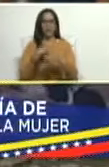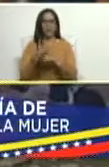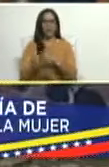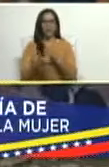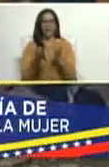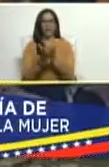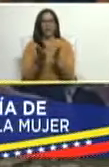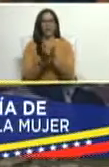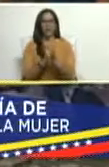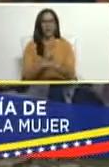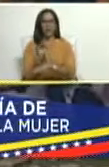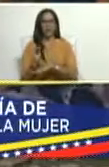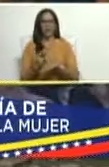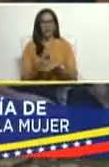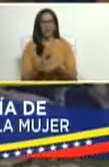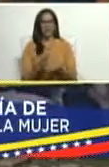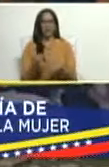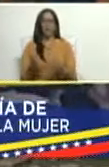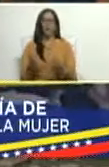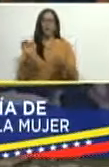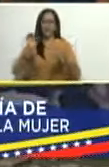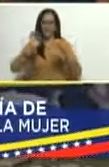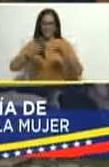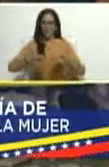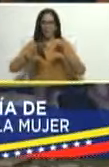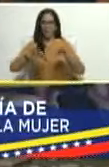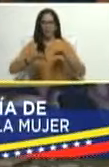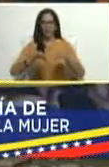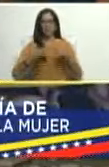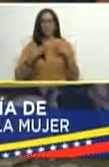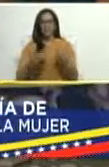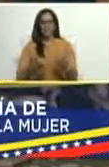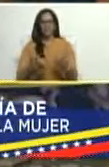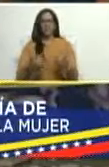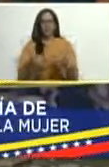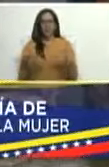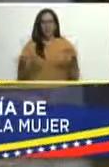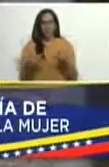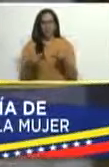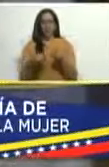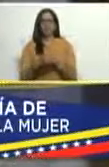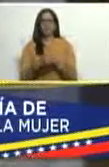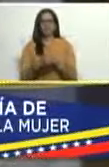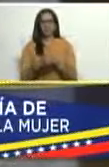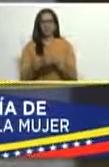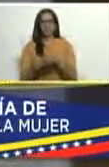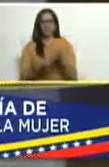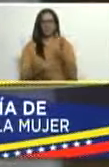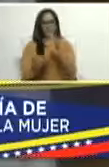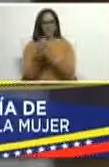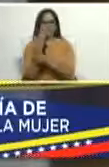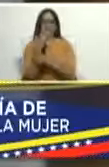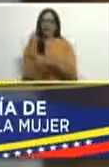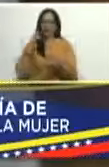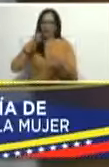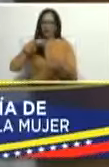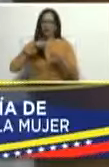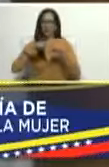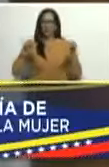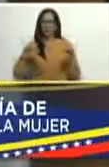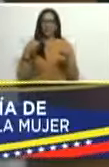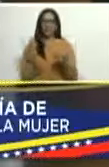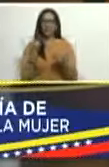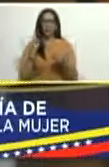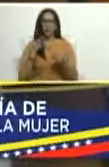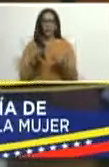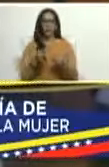Recicla, estamos sembrando, recuperando esos espacios baldíos, plantando esos árboles que necesita esta tierra. Así como usted